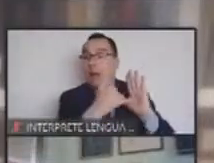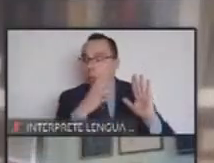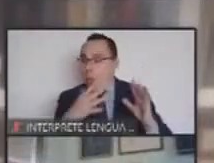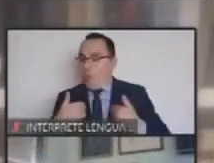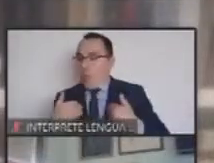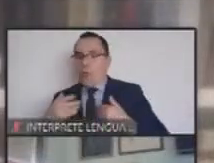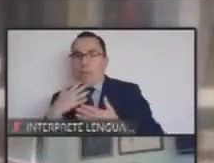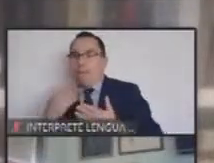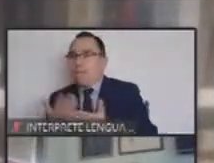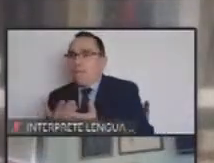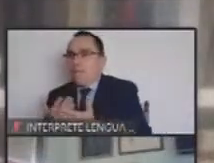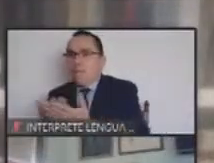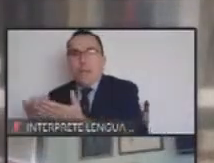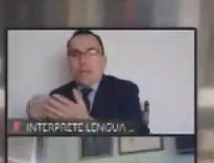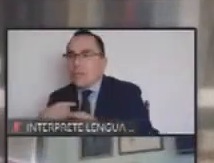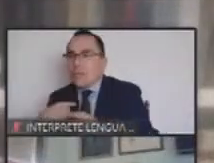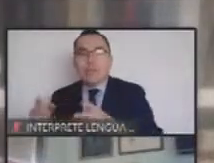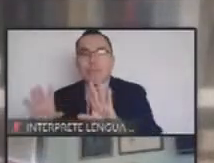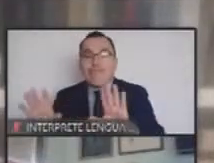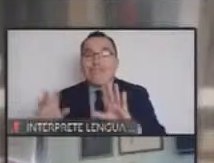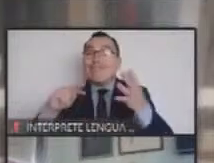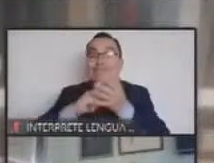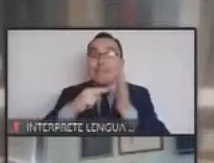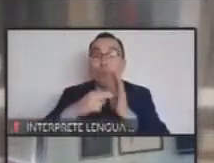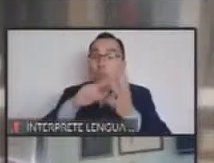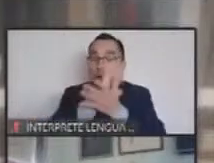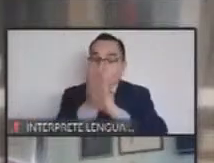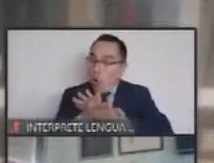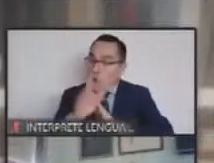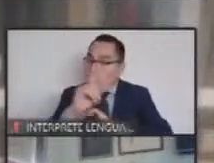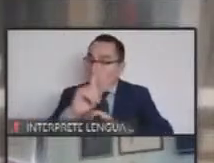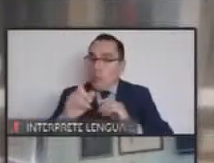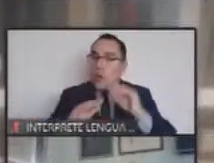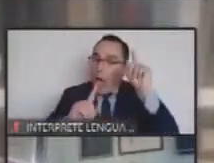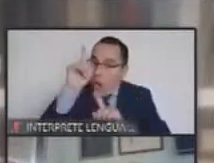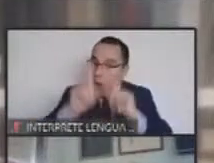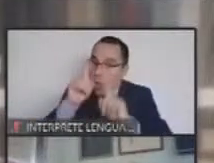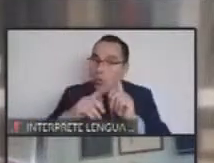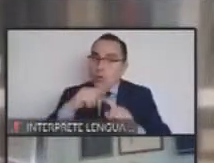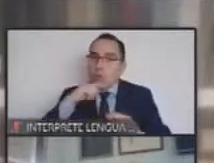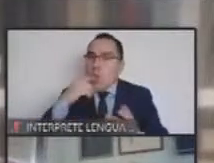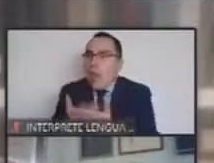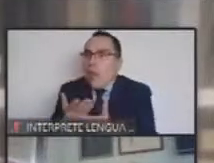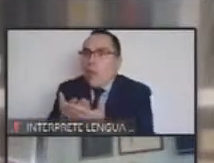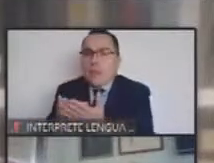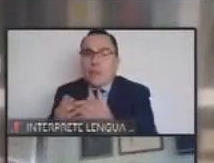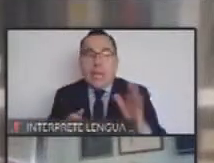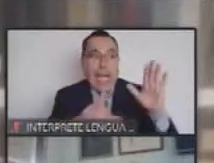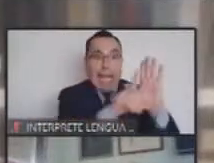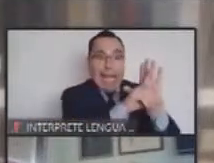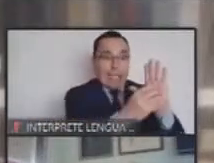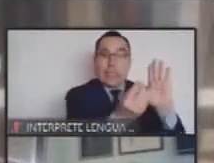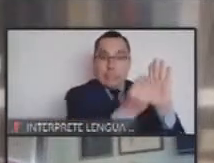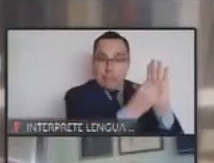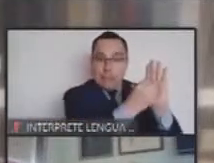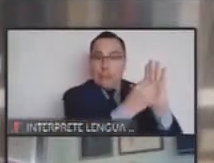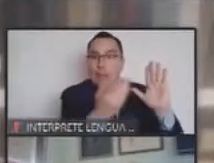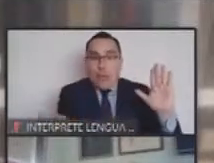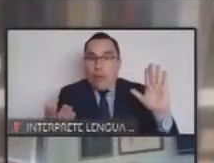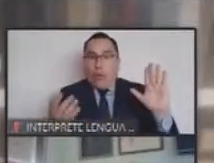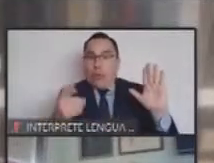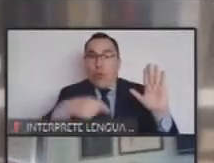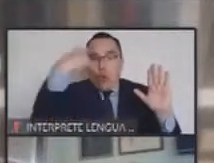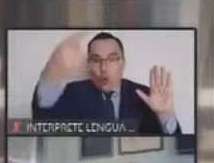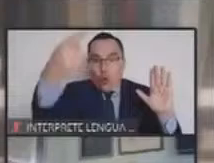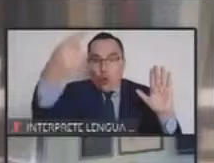aprovecha bien la crisis, que no son todos ni mucho menos, pero en los casos que se aprovecha bien, mejora la legislación, pero la legislación mejora para el próximo